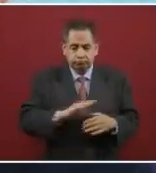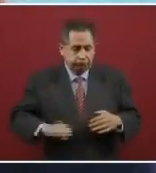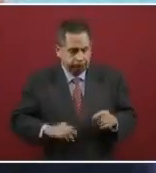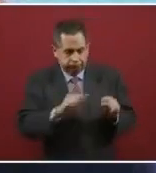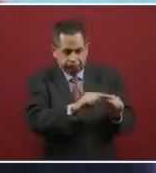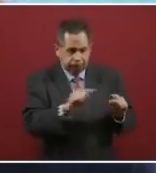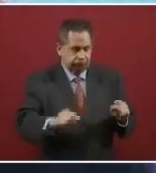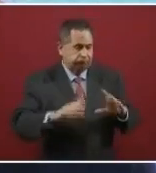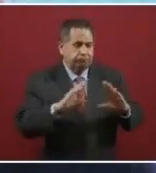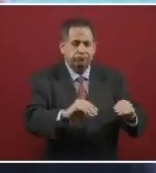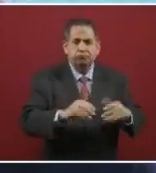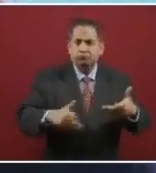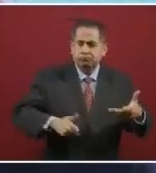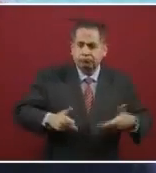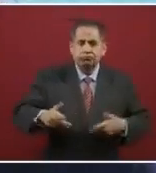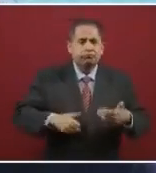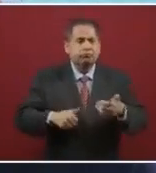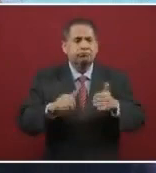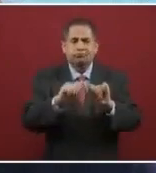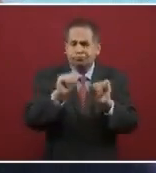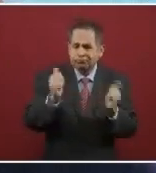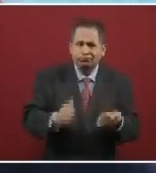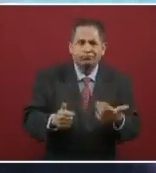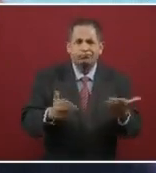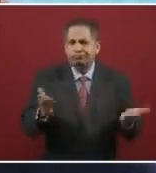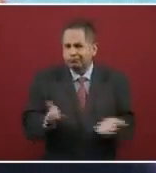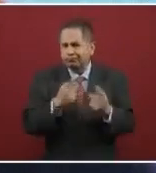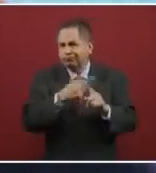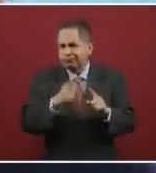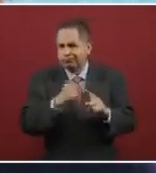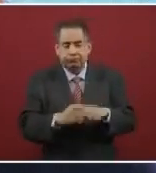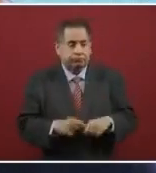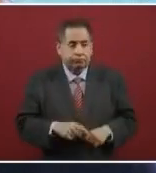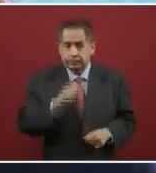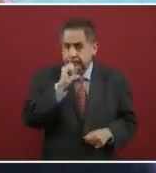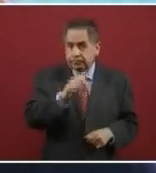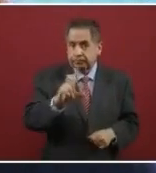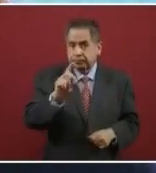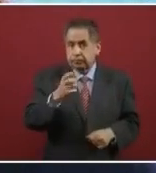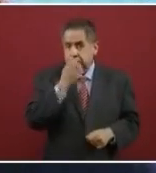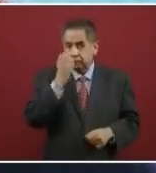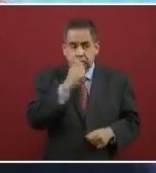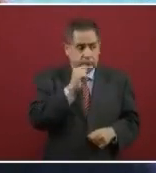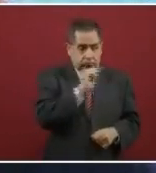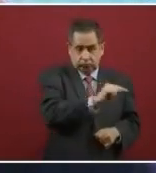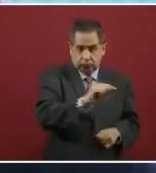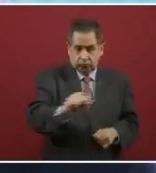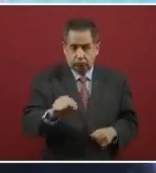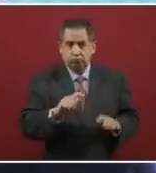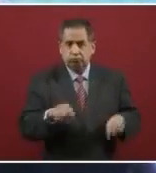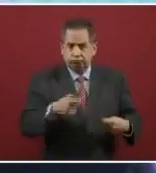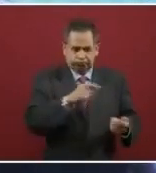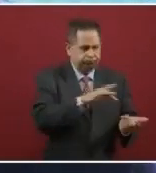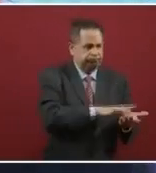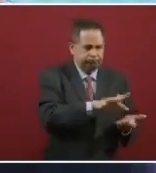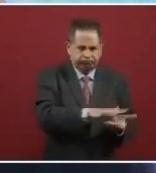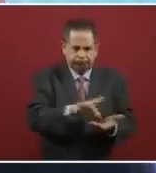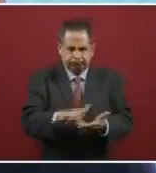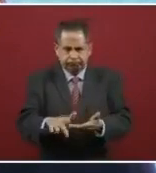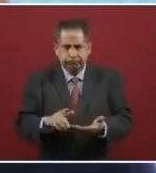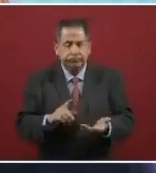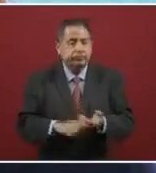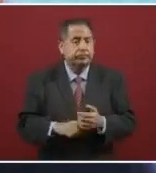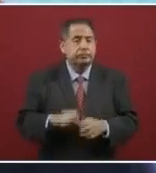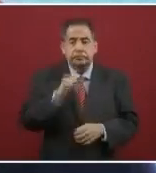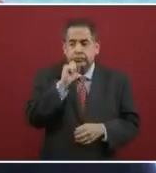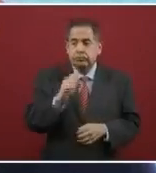música, teatro, artes plásticas, entre otras. Se atendieron 30 escuelas públicas de educación básica y fueron 4